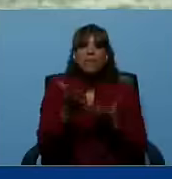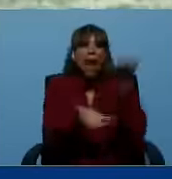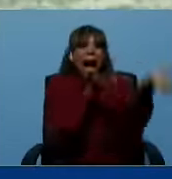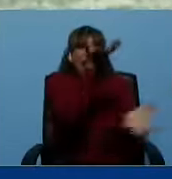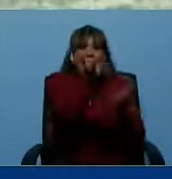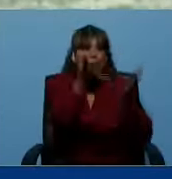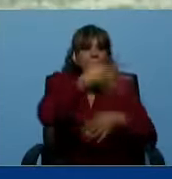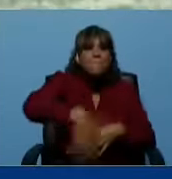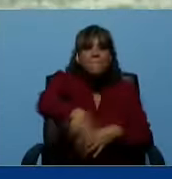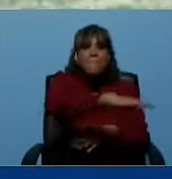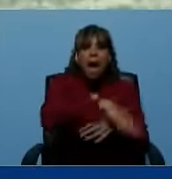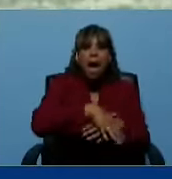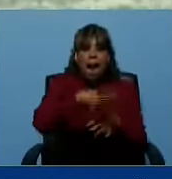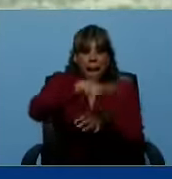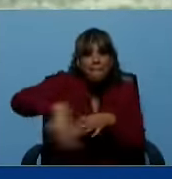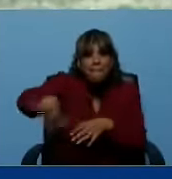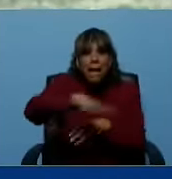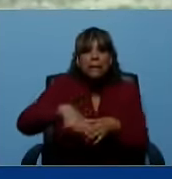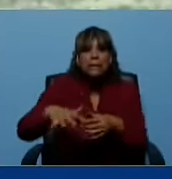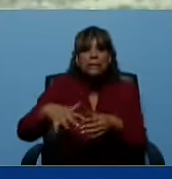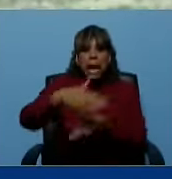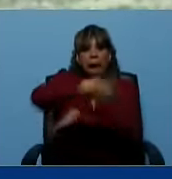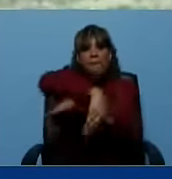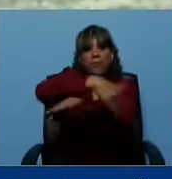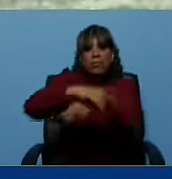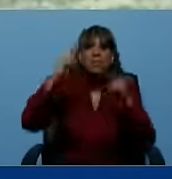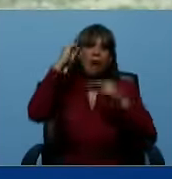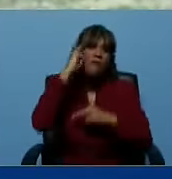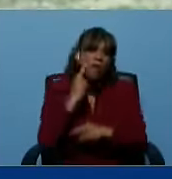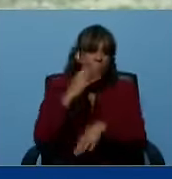la Plaza de la Juventud ahí en la Avenida Bolívar.